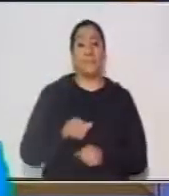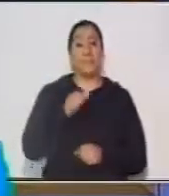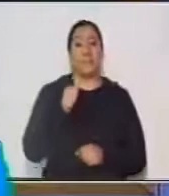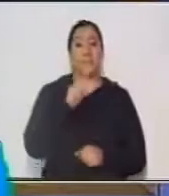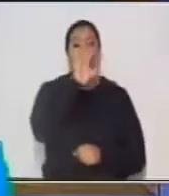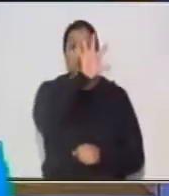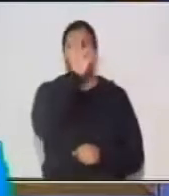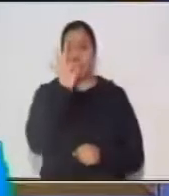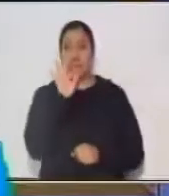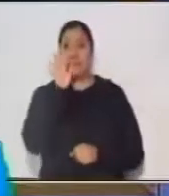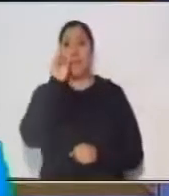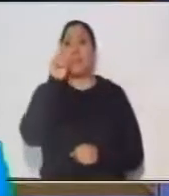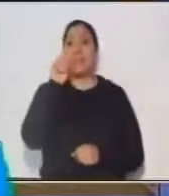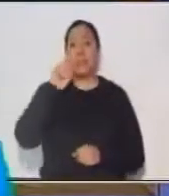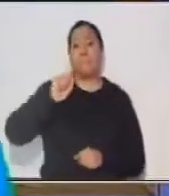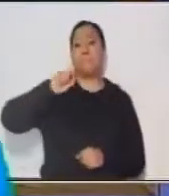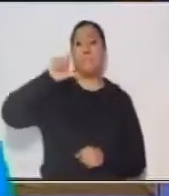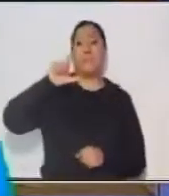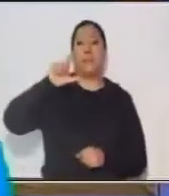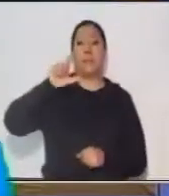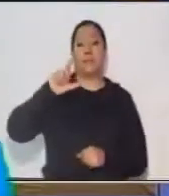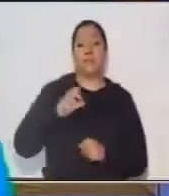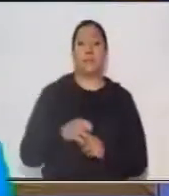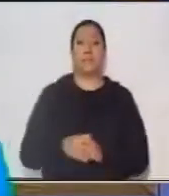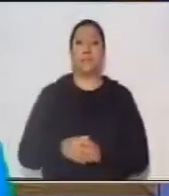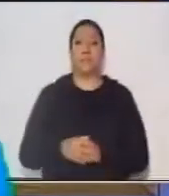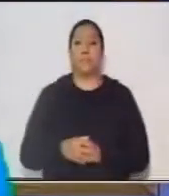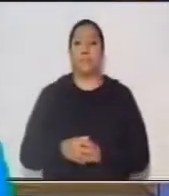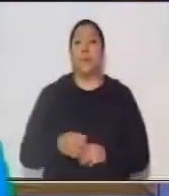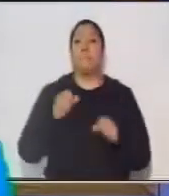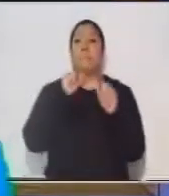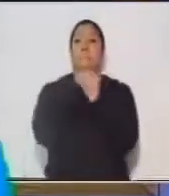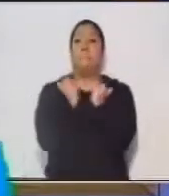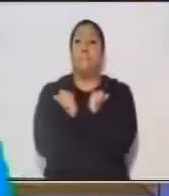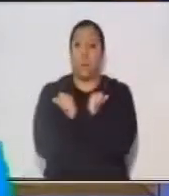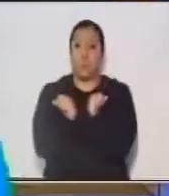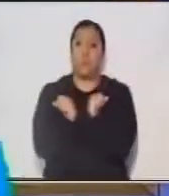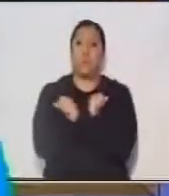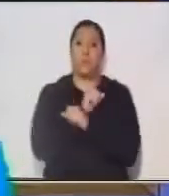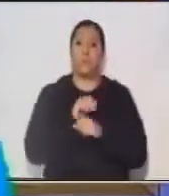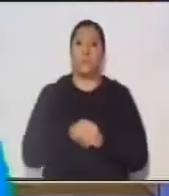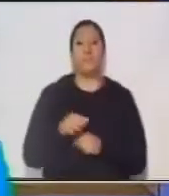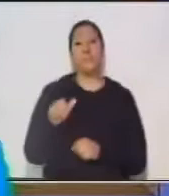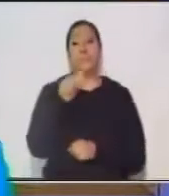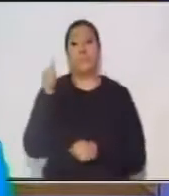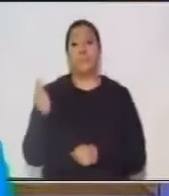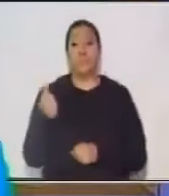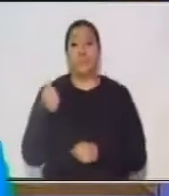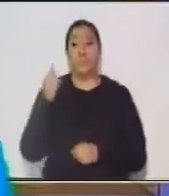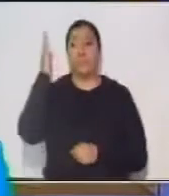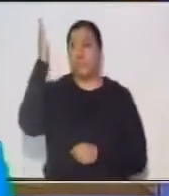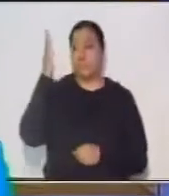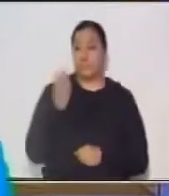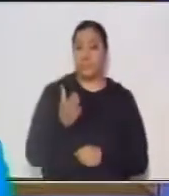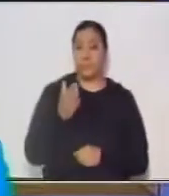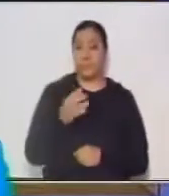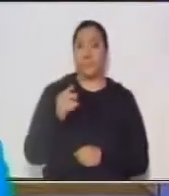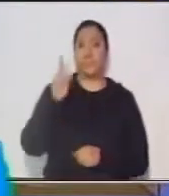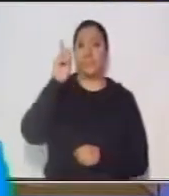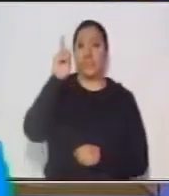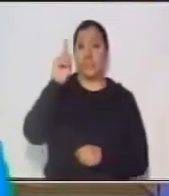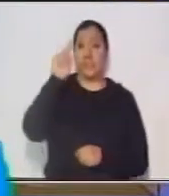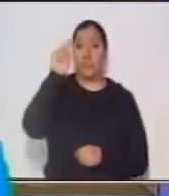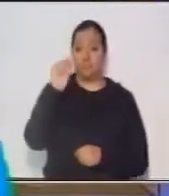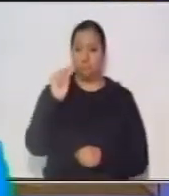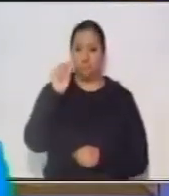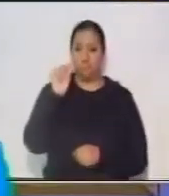o sea de la diagonal mayor por la diagonal menor, que la